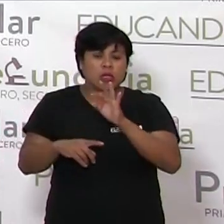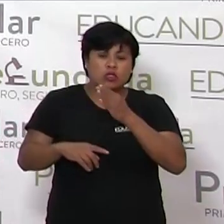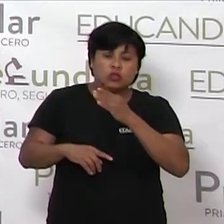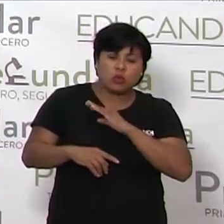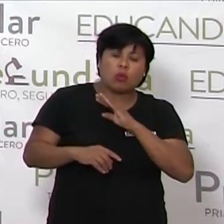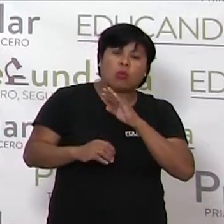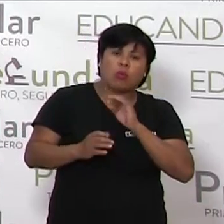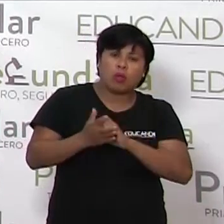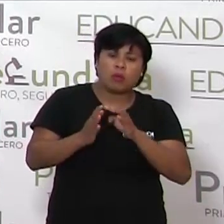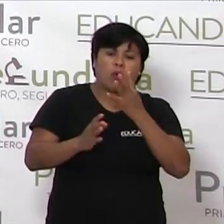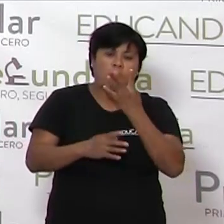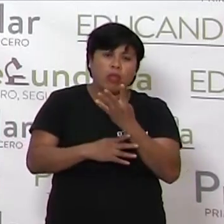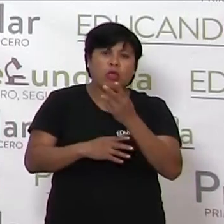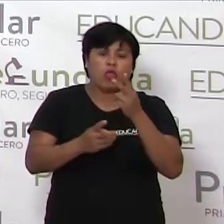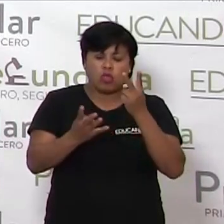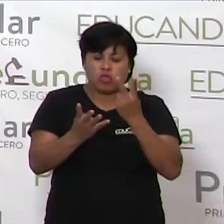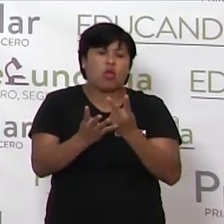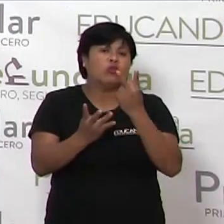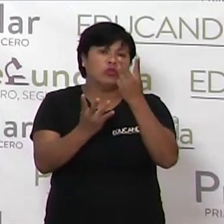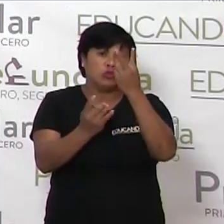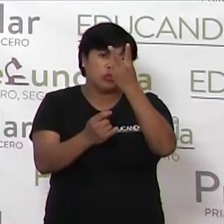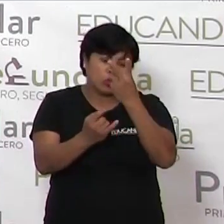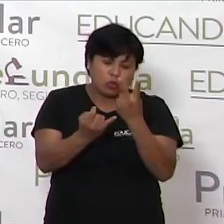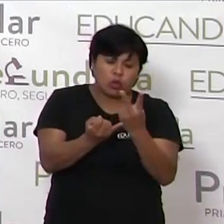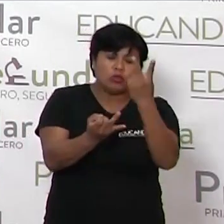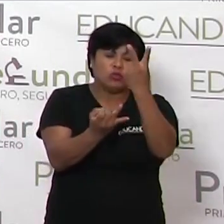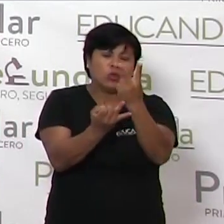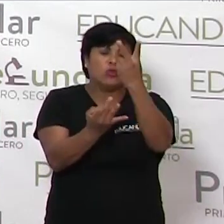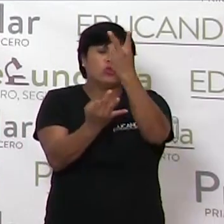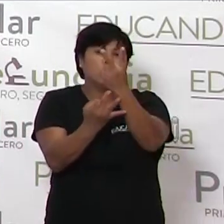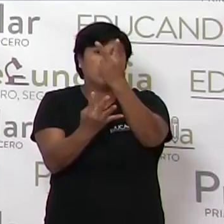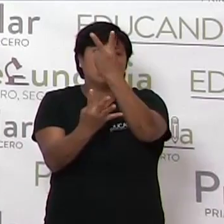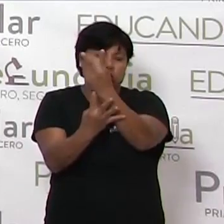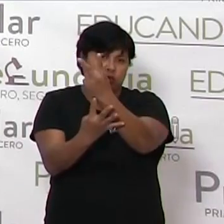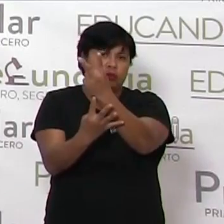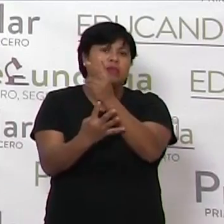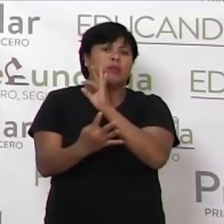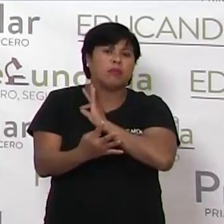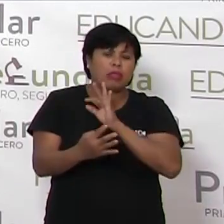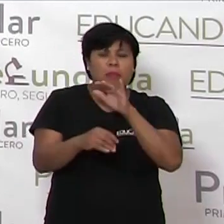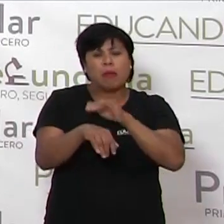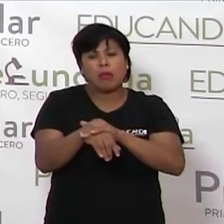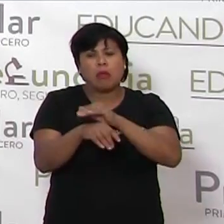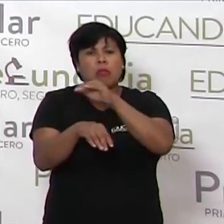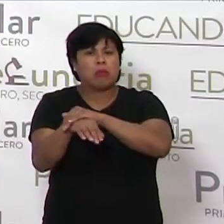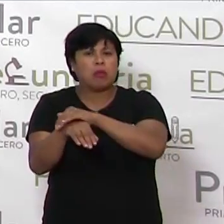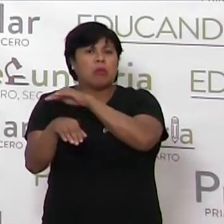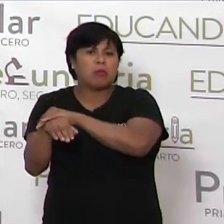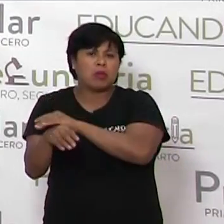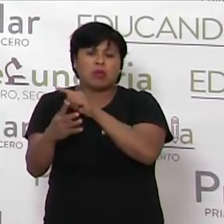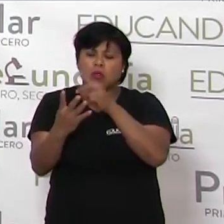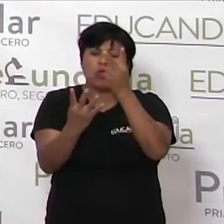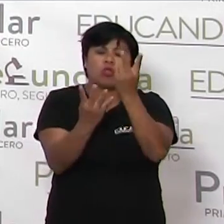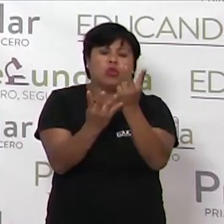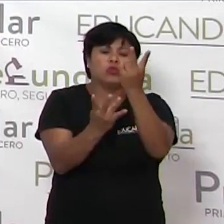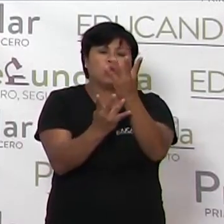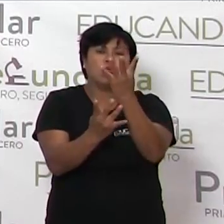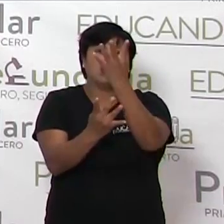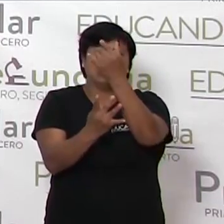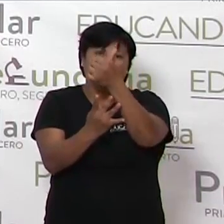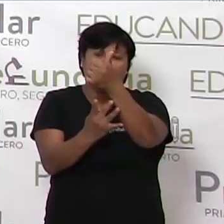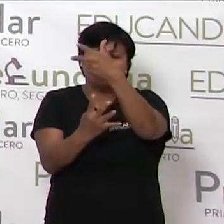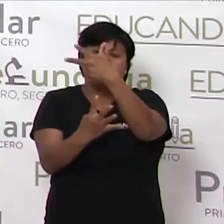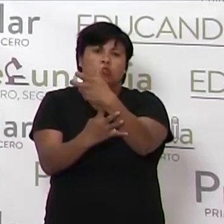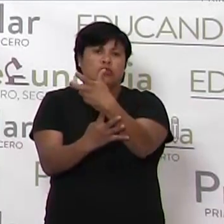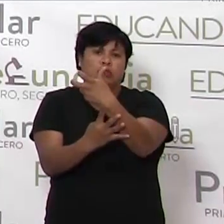somos 4 amigos, podríamos estar diciendo 2 pesos de uno, 2 pesos de otro, 2 pesos de otro mi amigo y 2 pesos del otro. Entonces serían 2, 4,